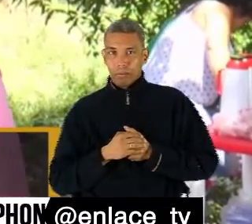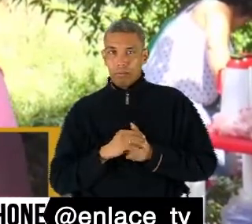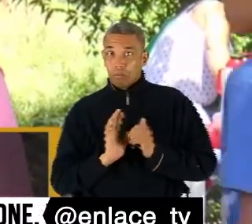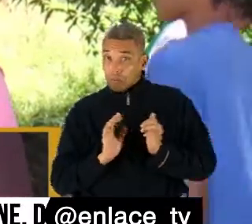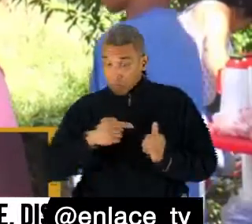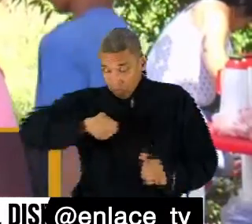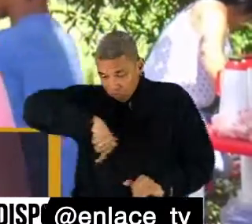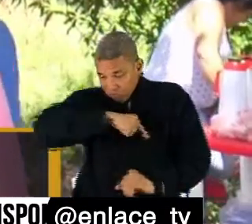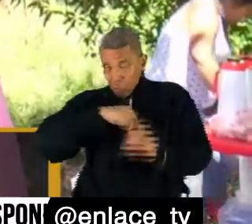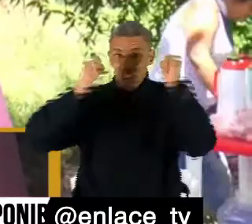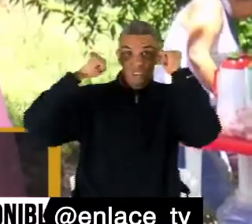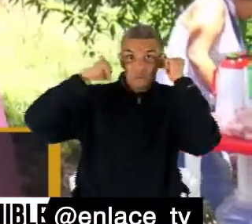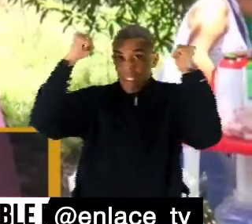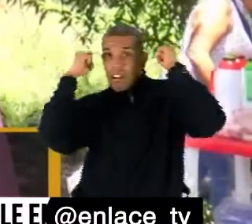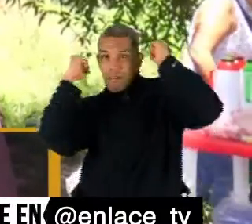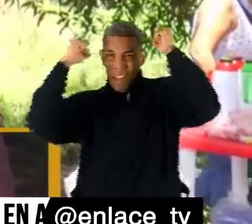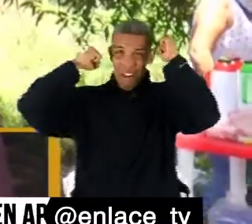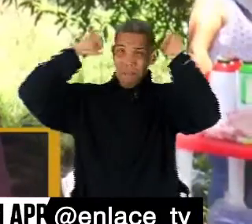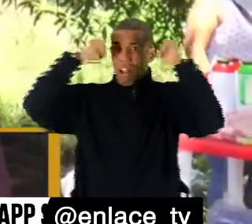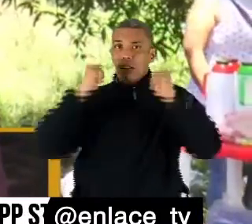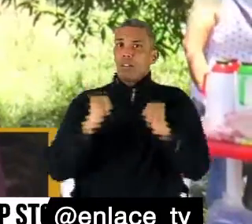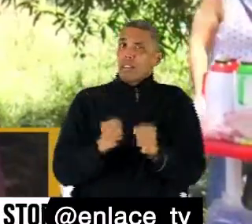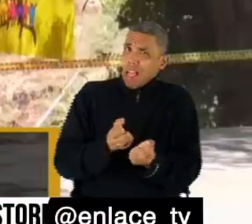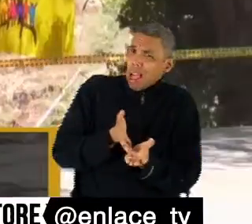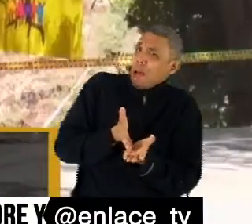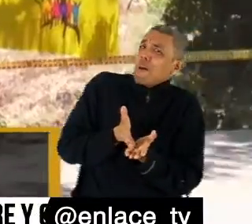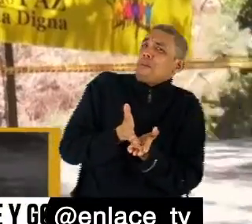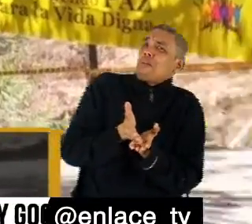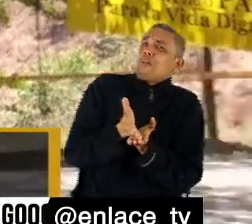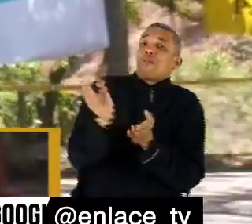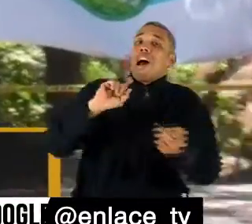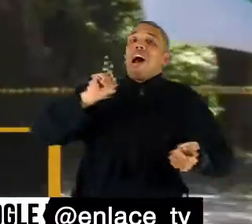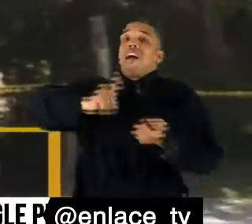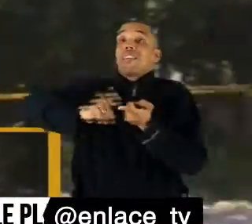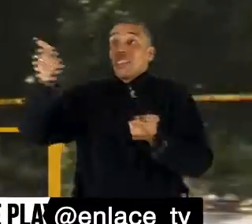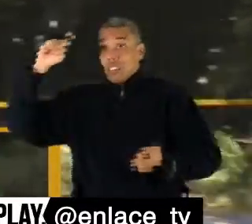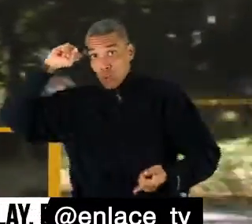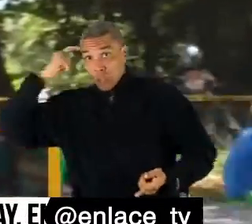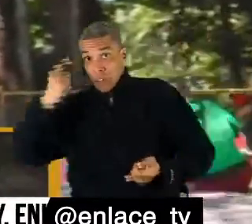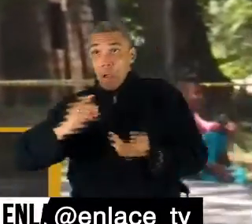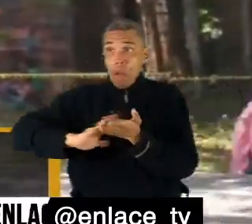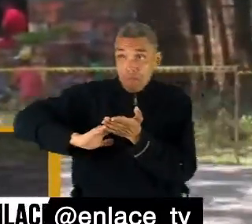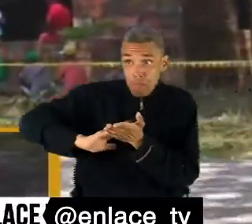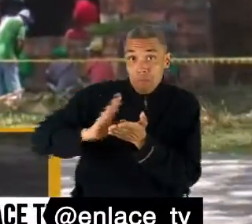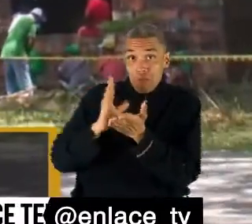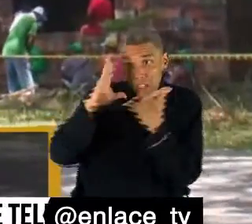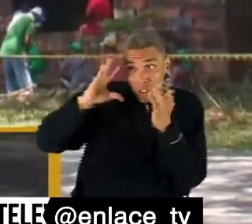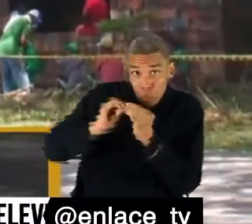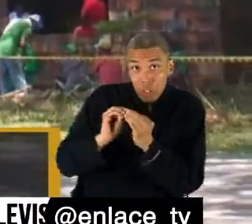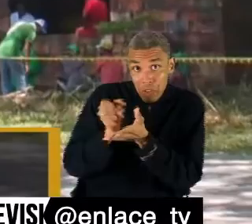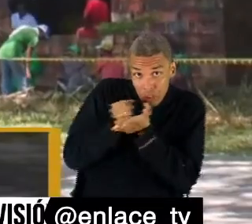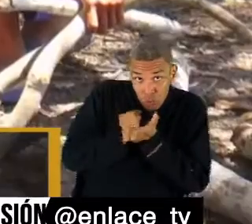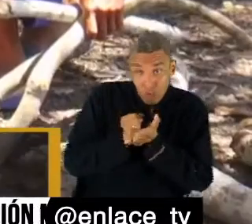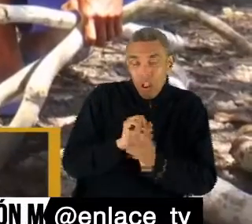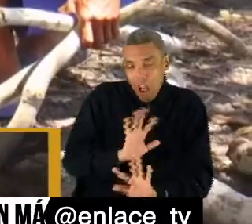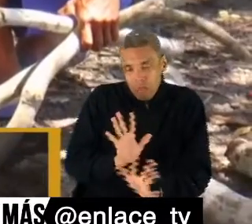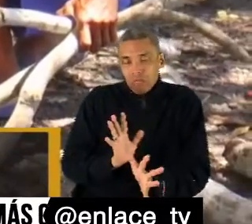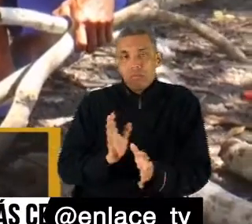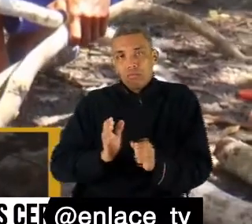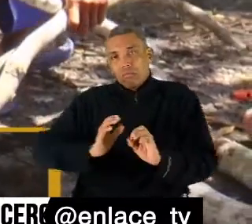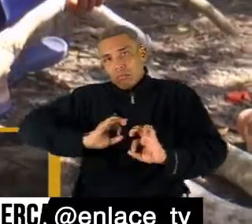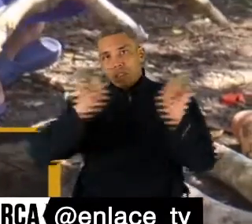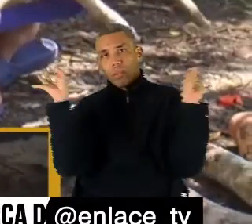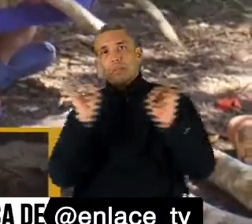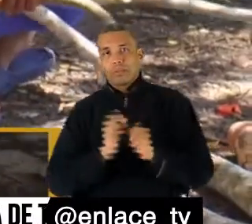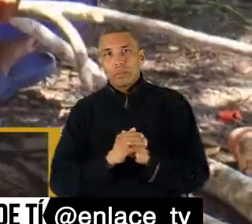dar verdaderamente respuestas positivas a nuestras peticiones. Voceros de la organización manifiestan que se espera la presencia